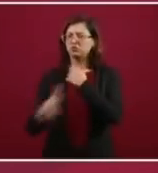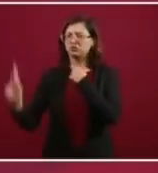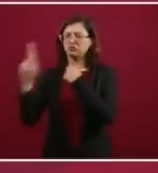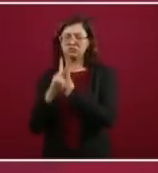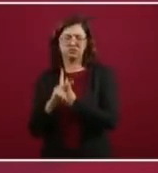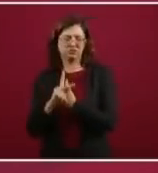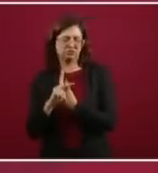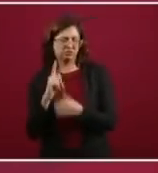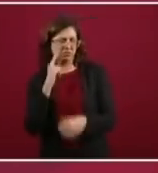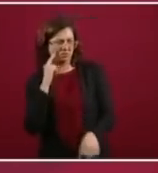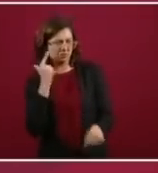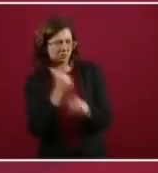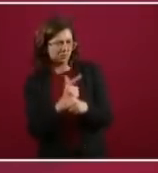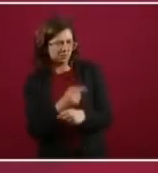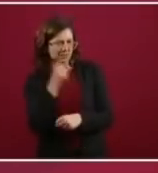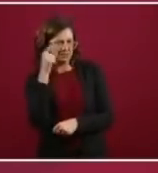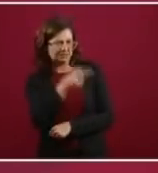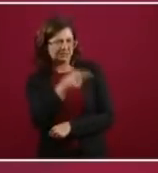se sabe